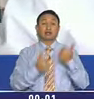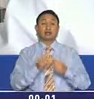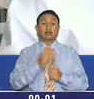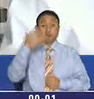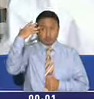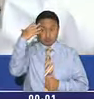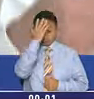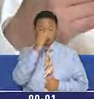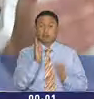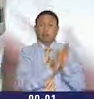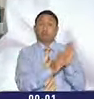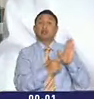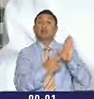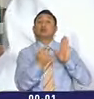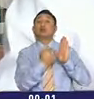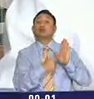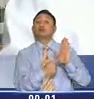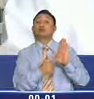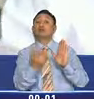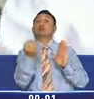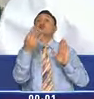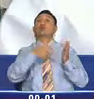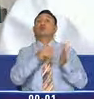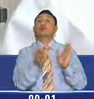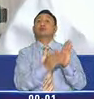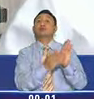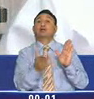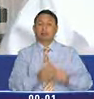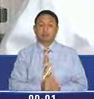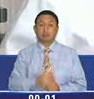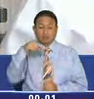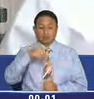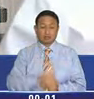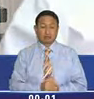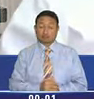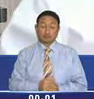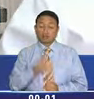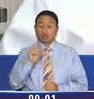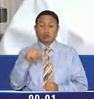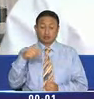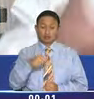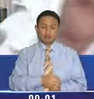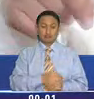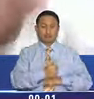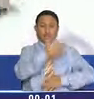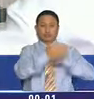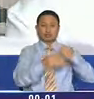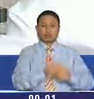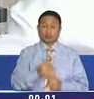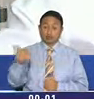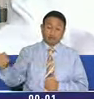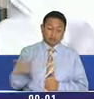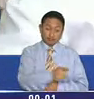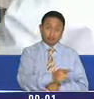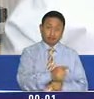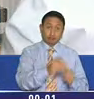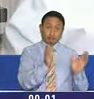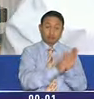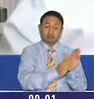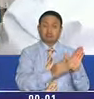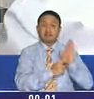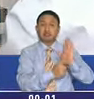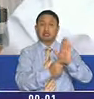sus declaraciones de impuestos, díganos cuánto pagó, y él siempre se negó. Finalmente la justicia norteamericana le dijo, usted tiene que revelar